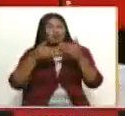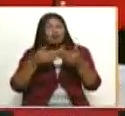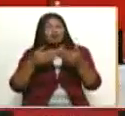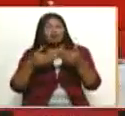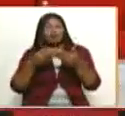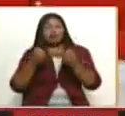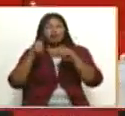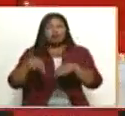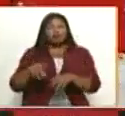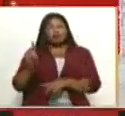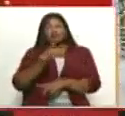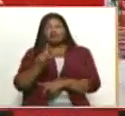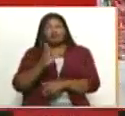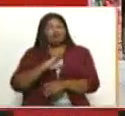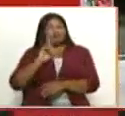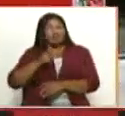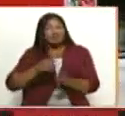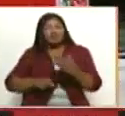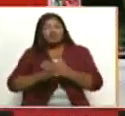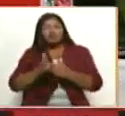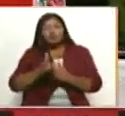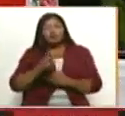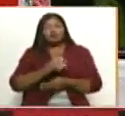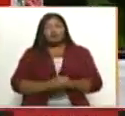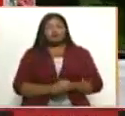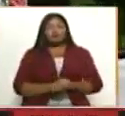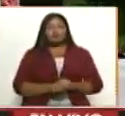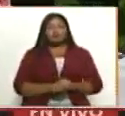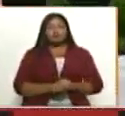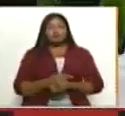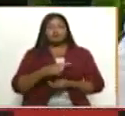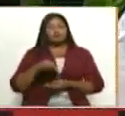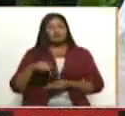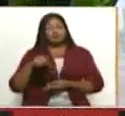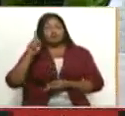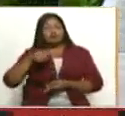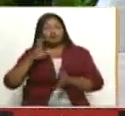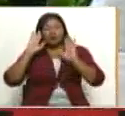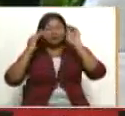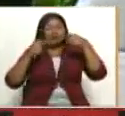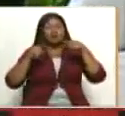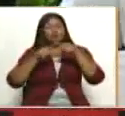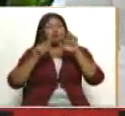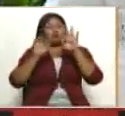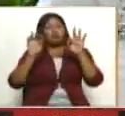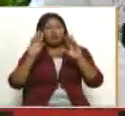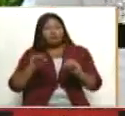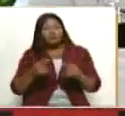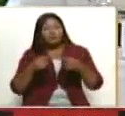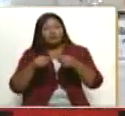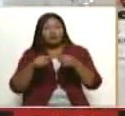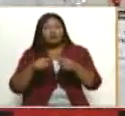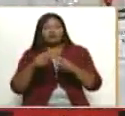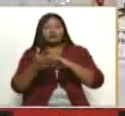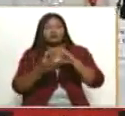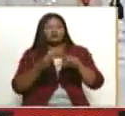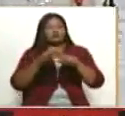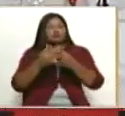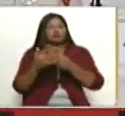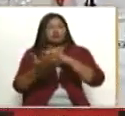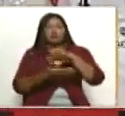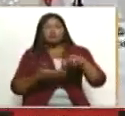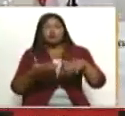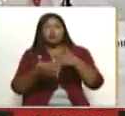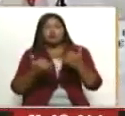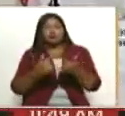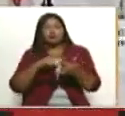un objetivo perentorio que se debe atender para impactar y disminuir los efectos del conflicto armado, sobre